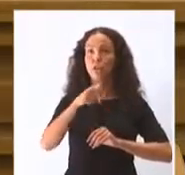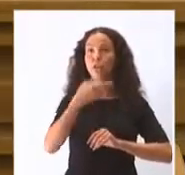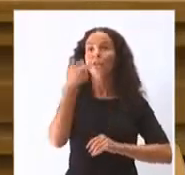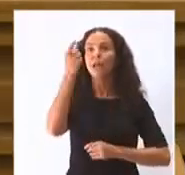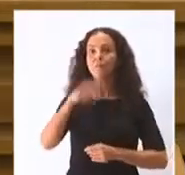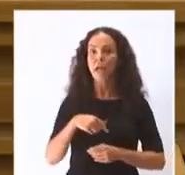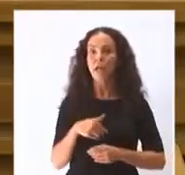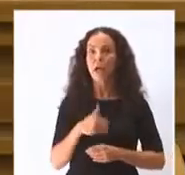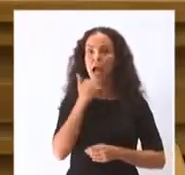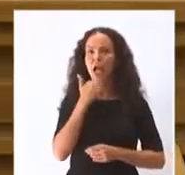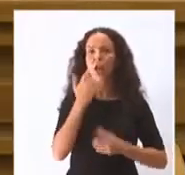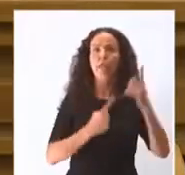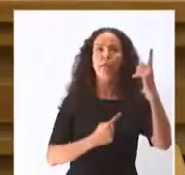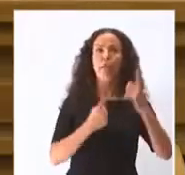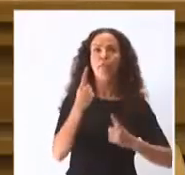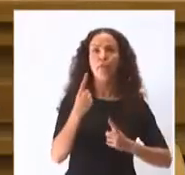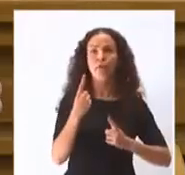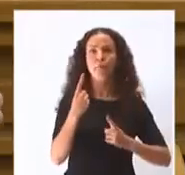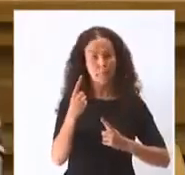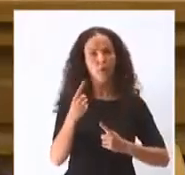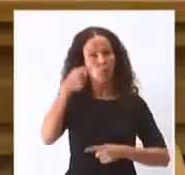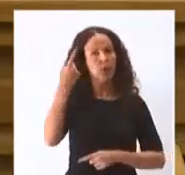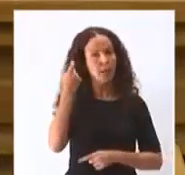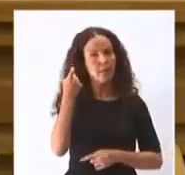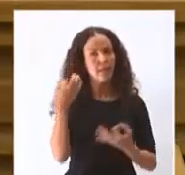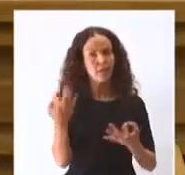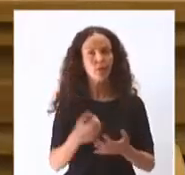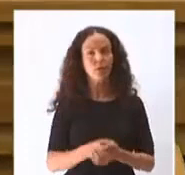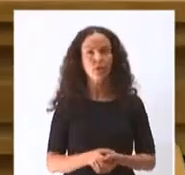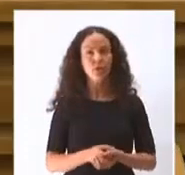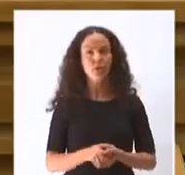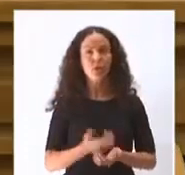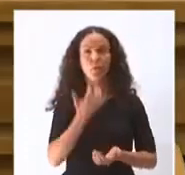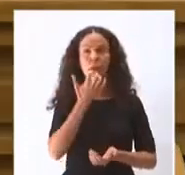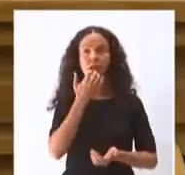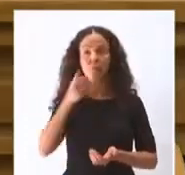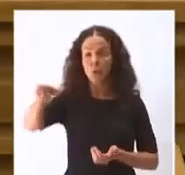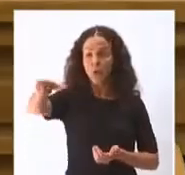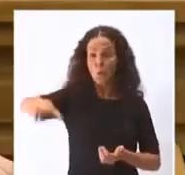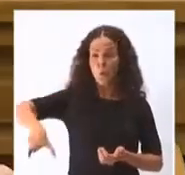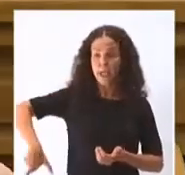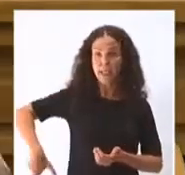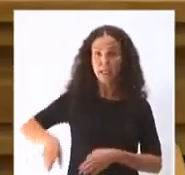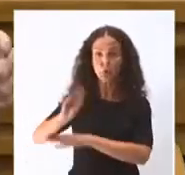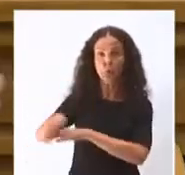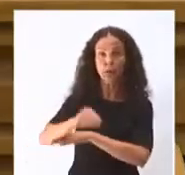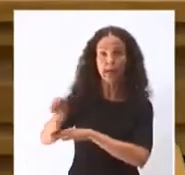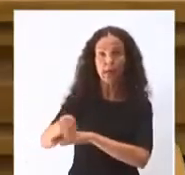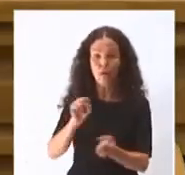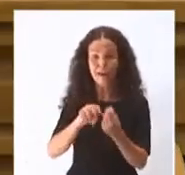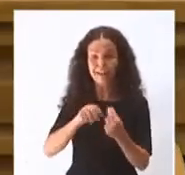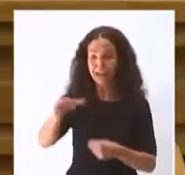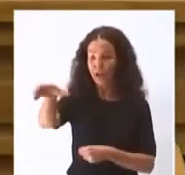tan puntual de las veces tan necesario como las como las cunetas y el cuidado de las cunetas sin poner